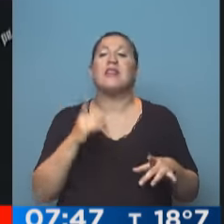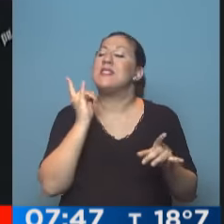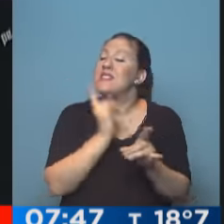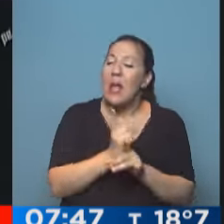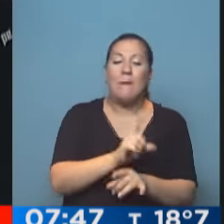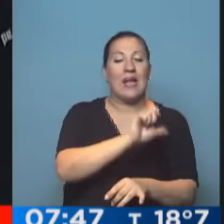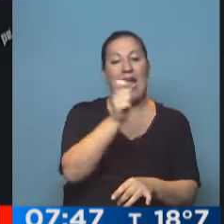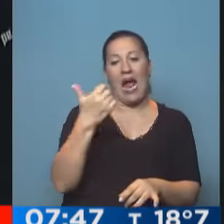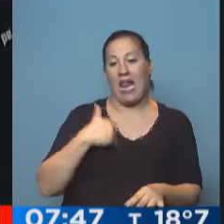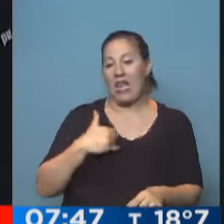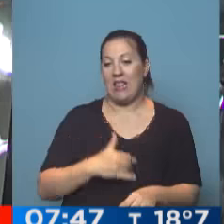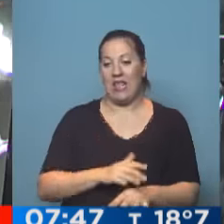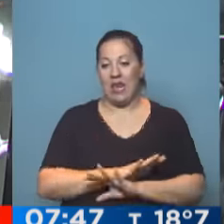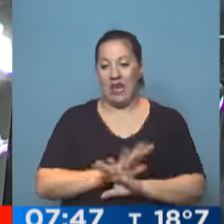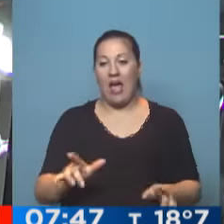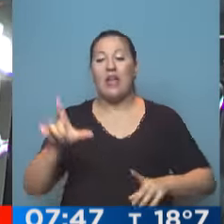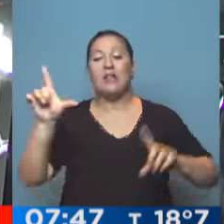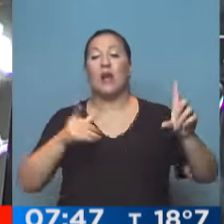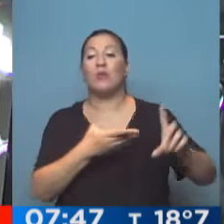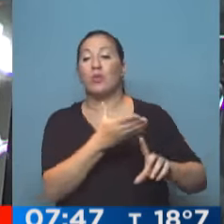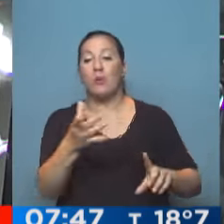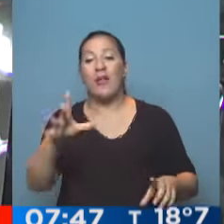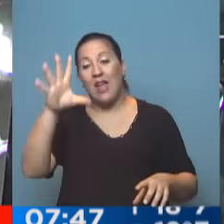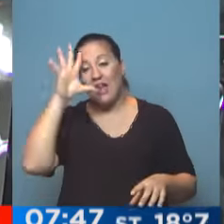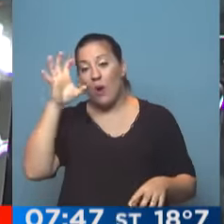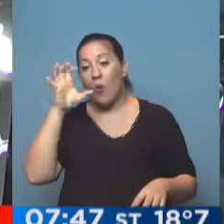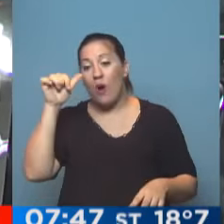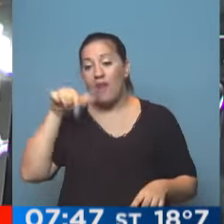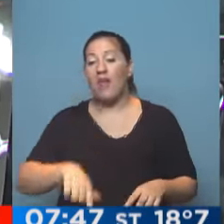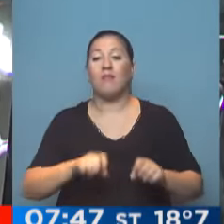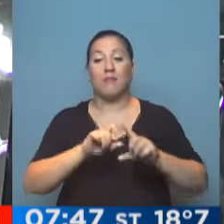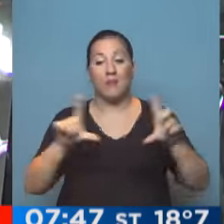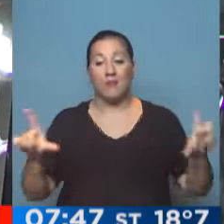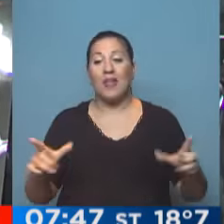Argentina, obviamente. Por la televisión pública, entonces recuerde la transmisión. Bueno, gracias, Juan Carlos.